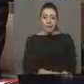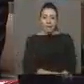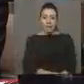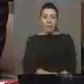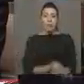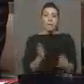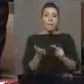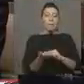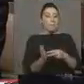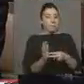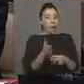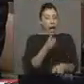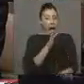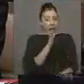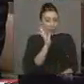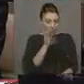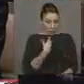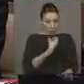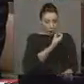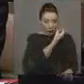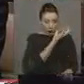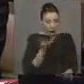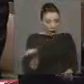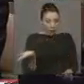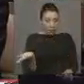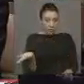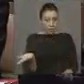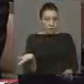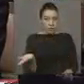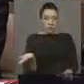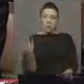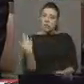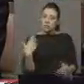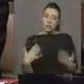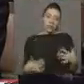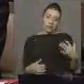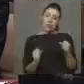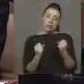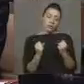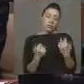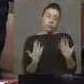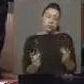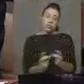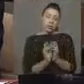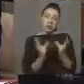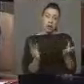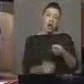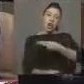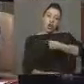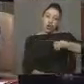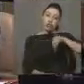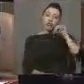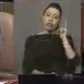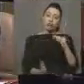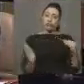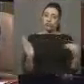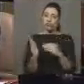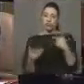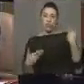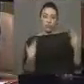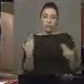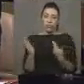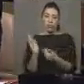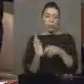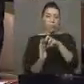El problema del agua, digámoslo, es ya insoslayable. Nosotros vamos a apoyar con mucha energía este